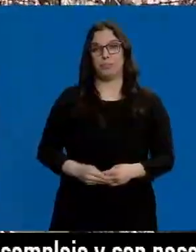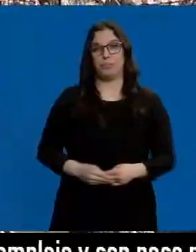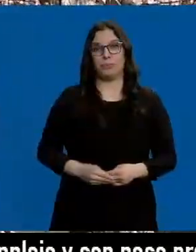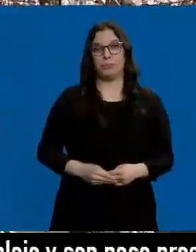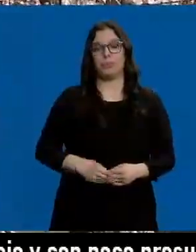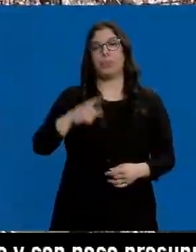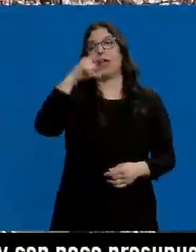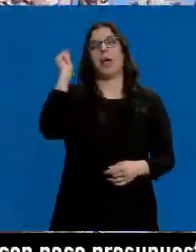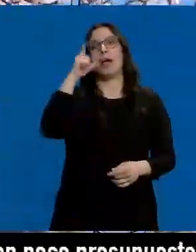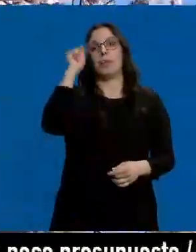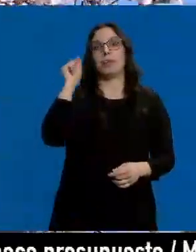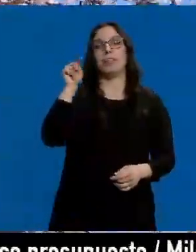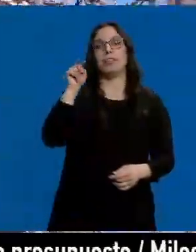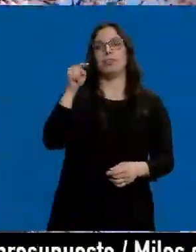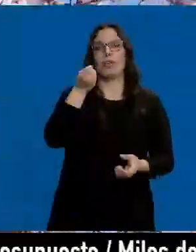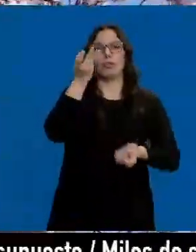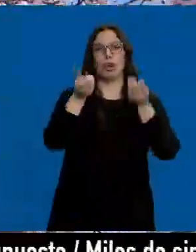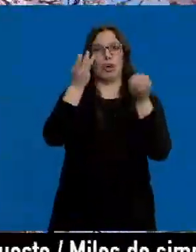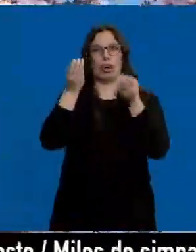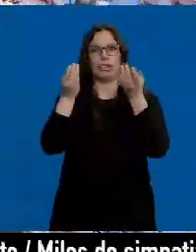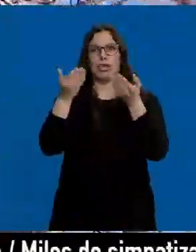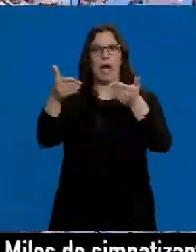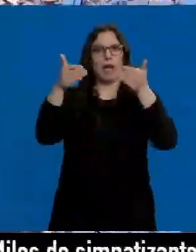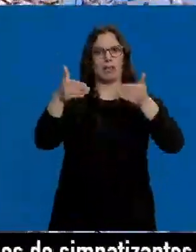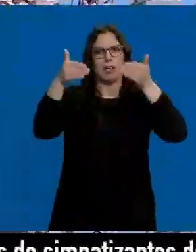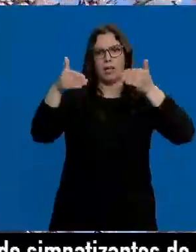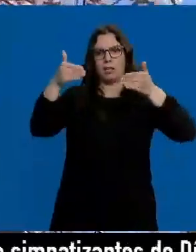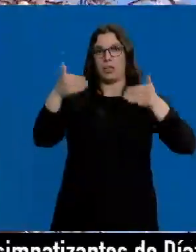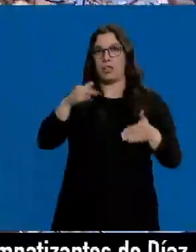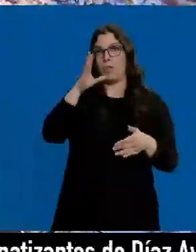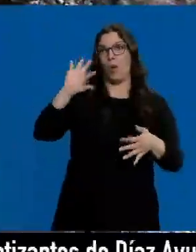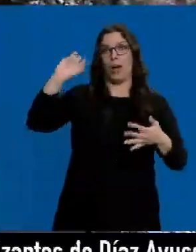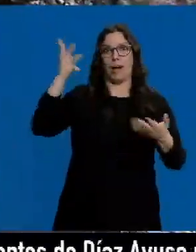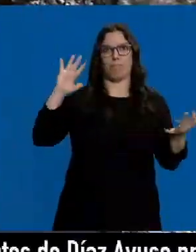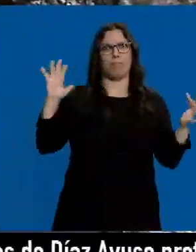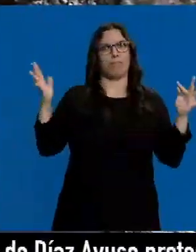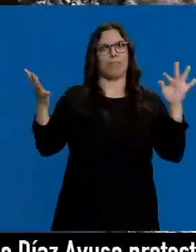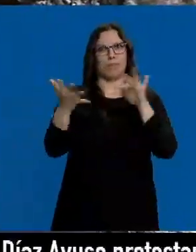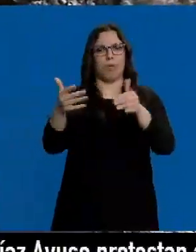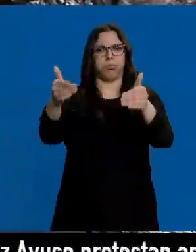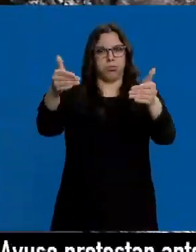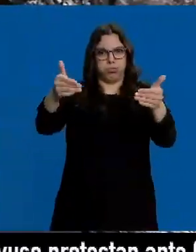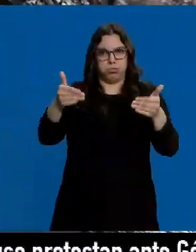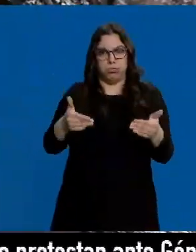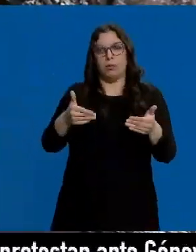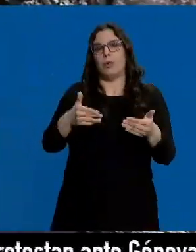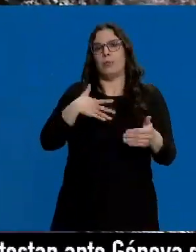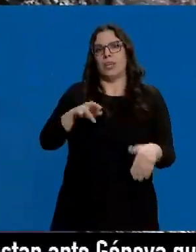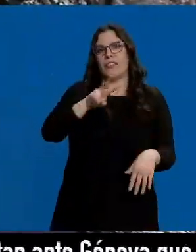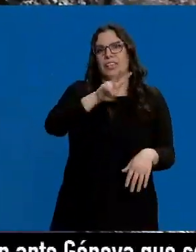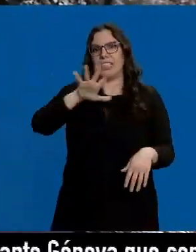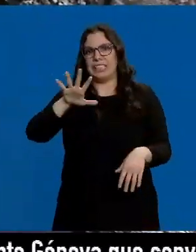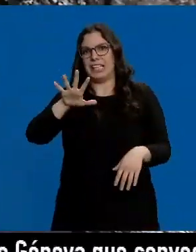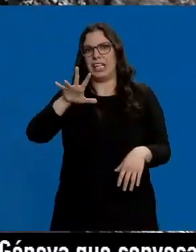Los almendros cada invierno florecen antes. Por el cambio climático está claro que como mínimo entre 20 y 25 días